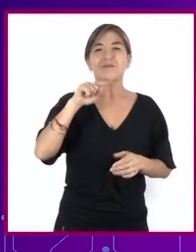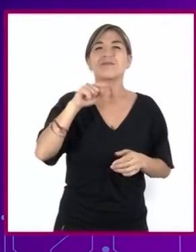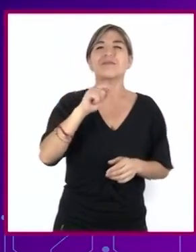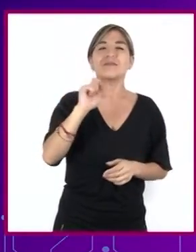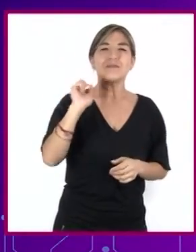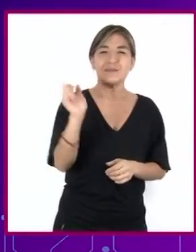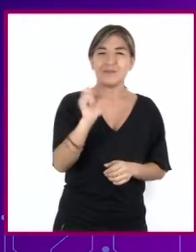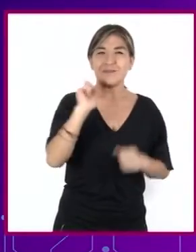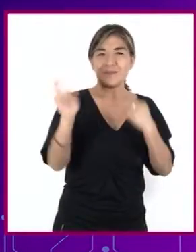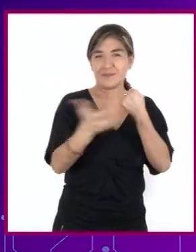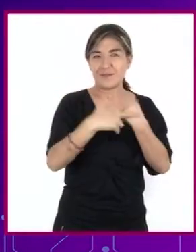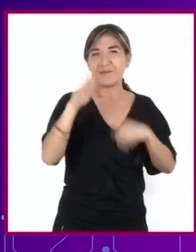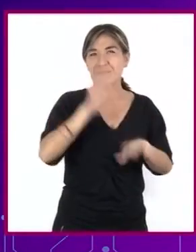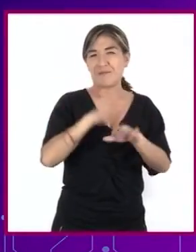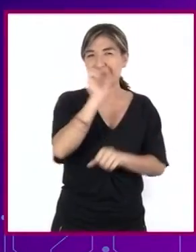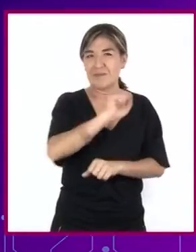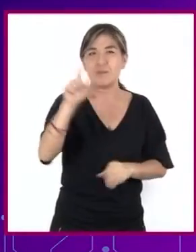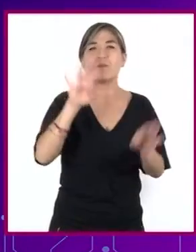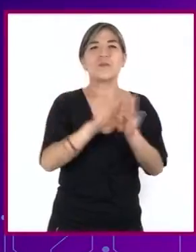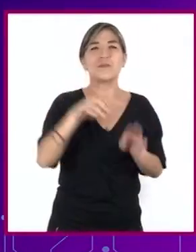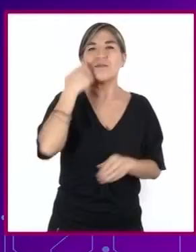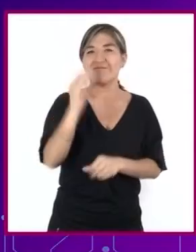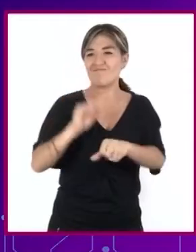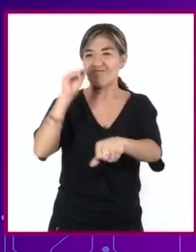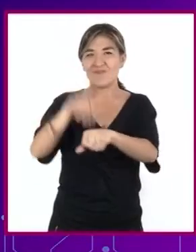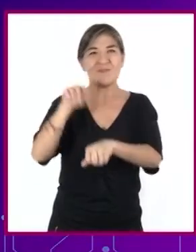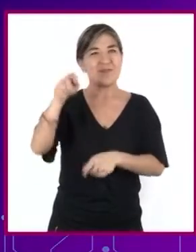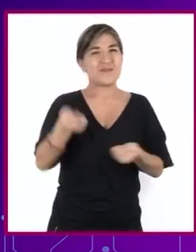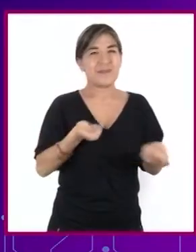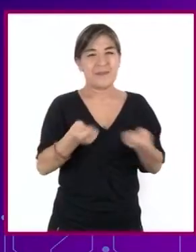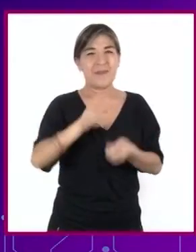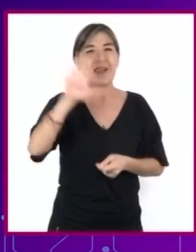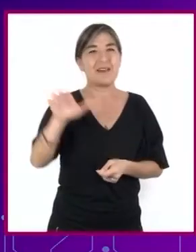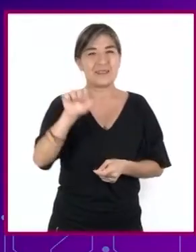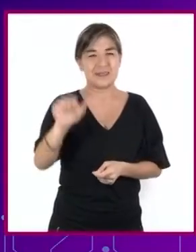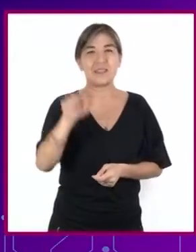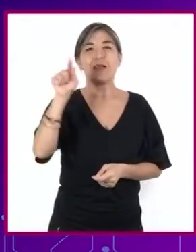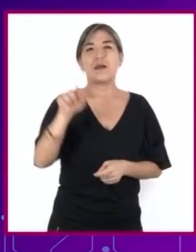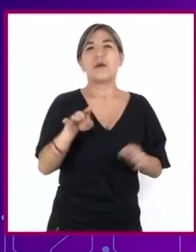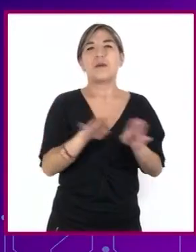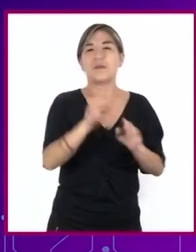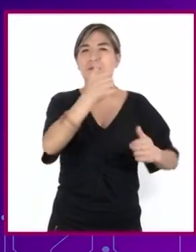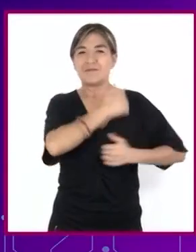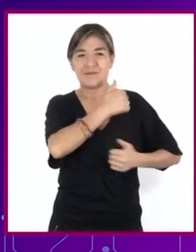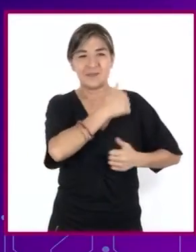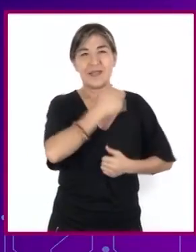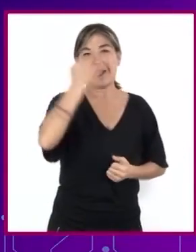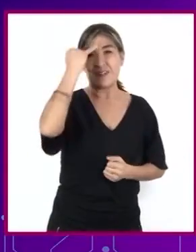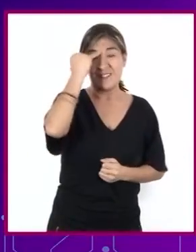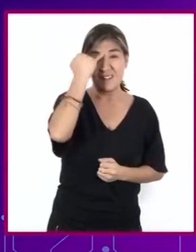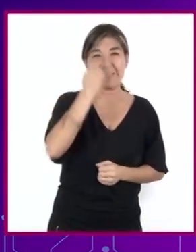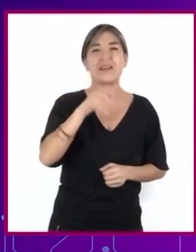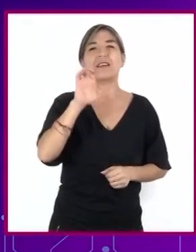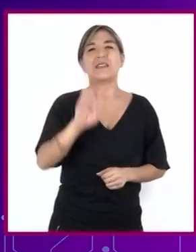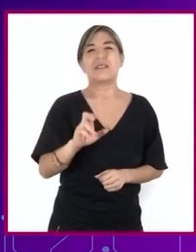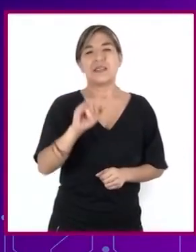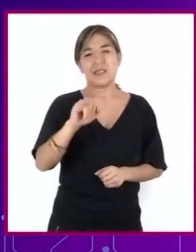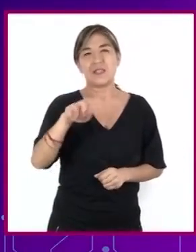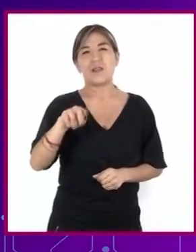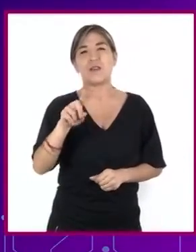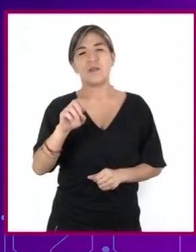europeas competían por lograr expandir sus dominios en Asia, con invasiones militares en India, Indochina e